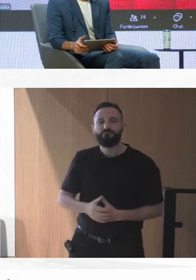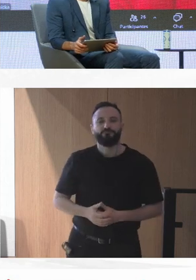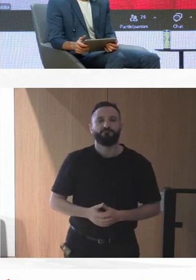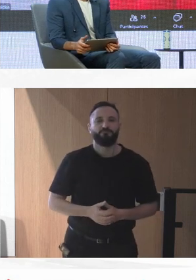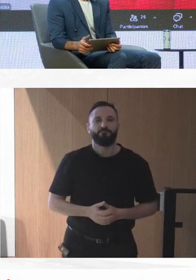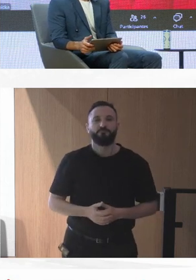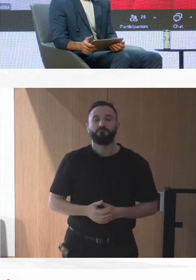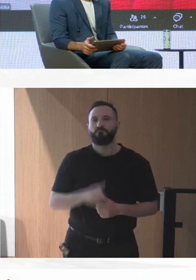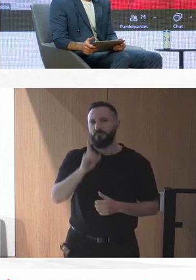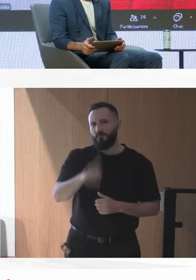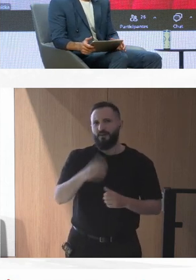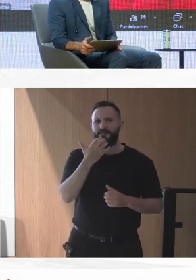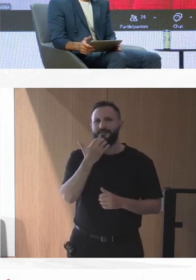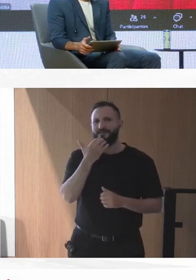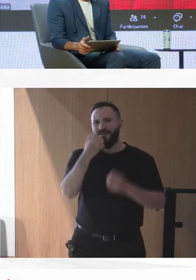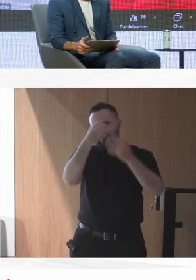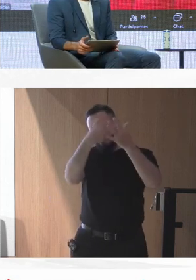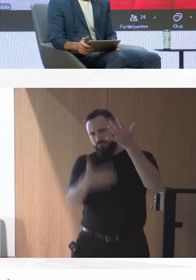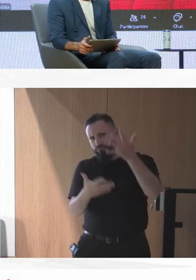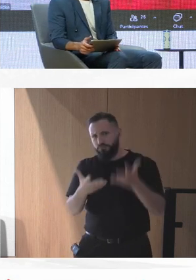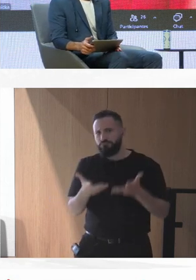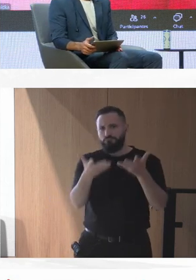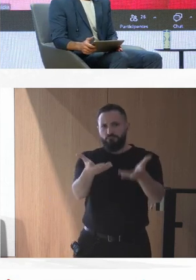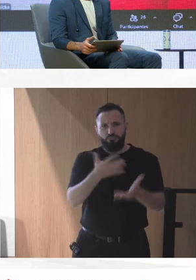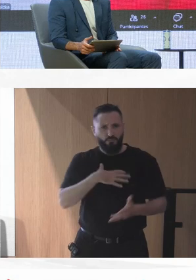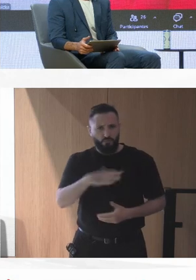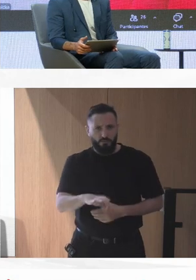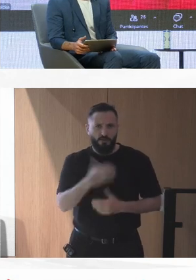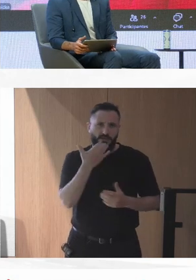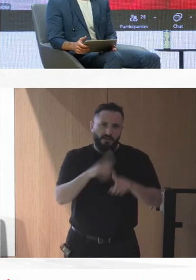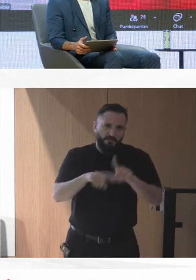Y se pueden proporcionar muchos ejemplos, si es necesario.